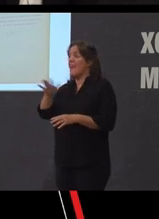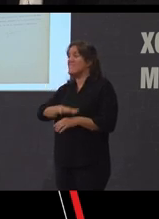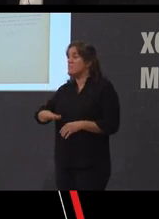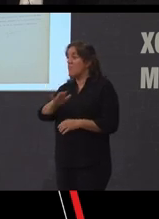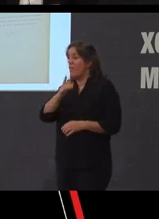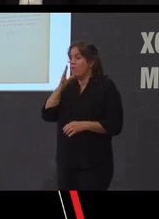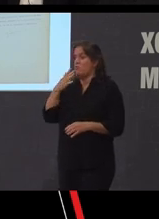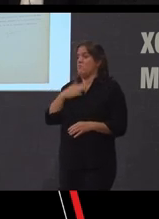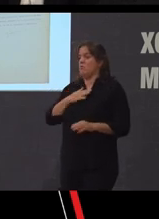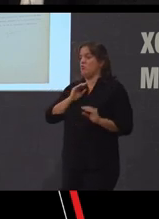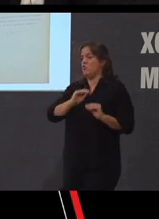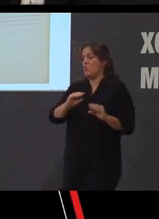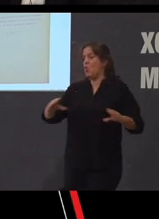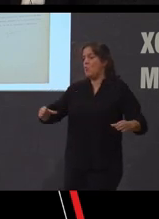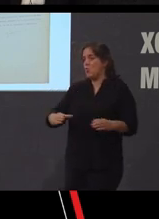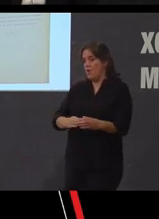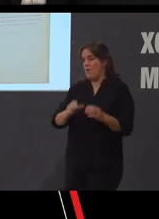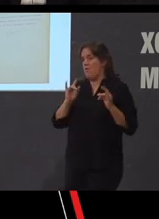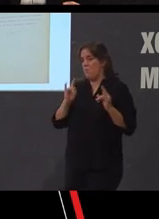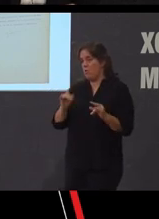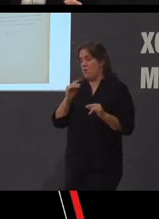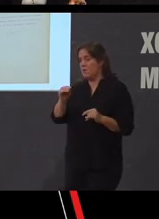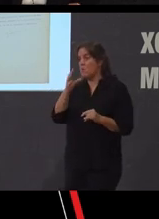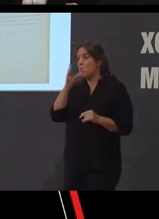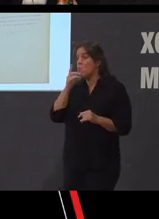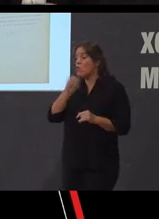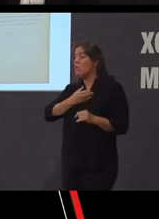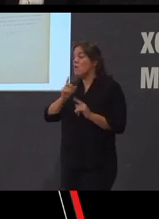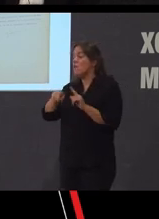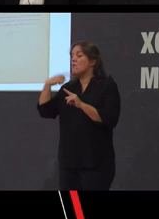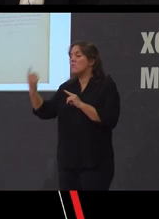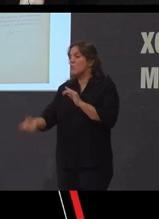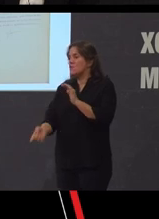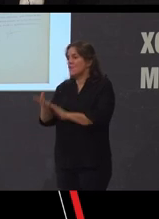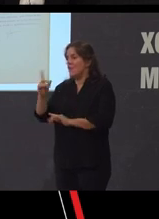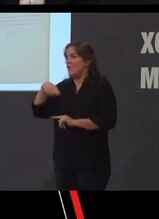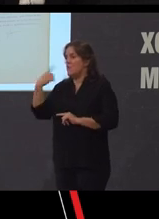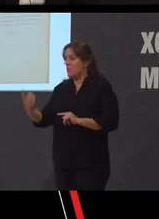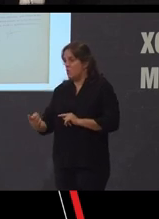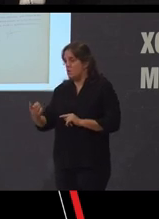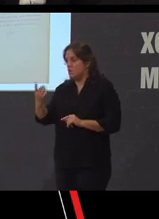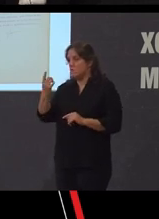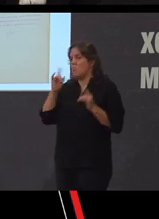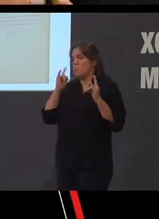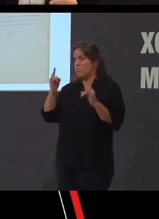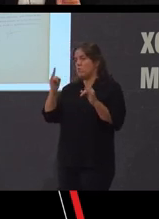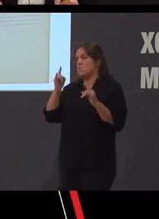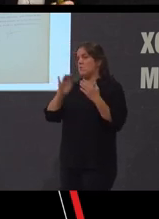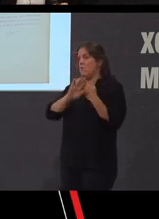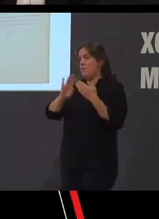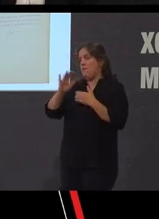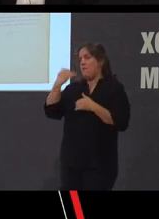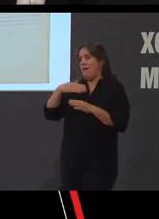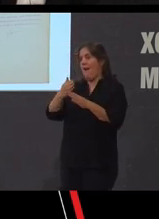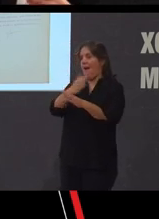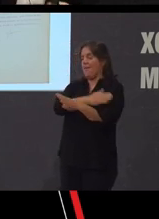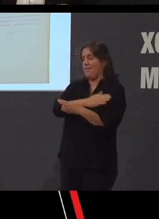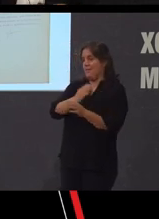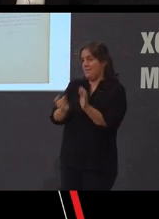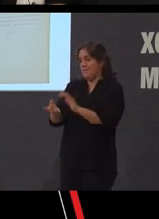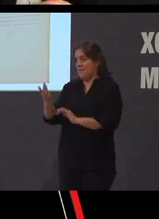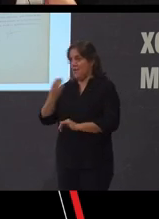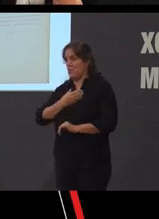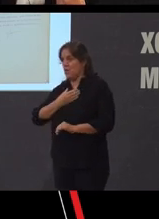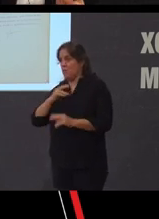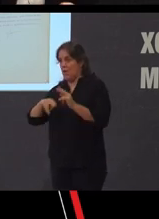concellos son unha creación moi posterior á existencia destes montes veciñais, e toda esta legislatura que se